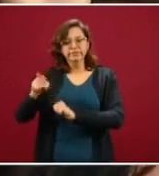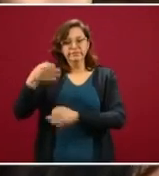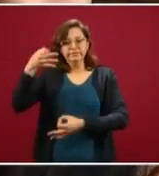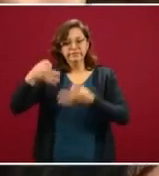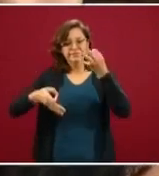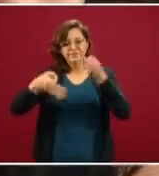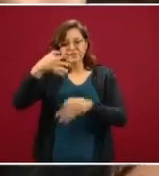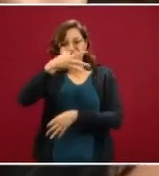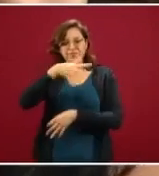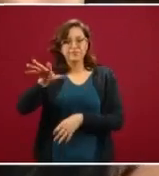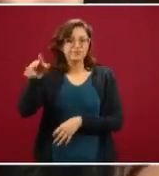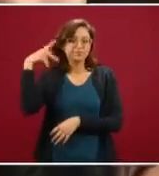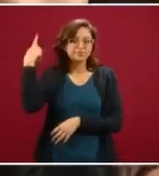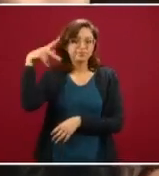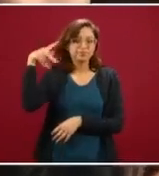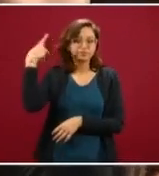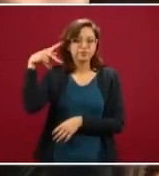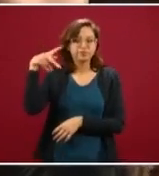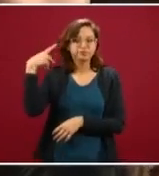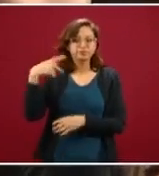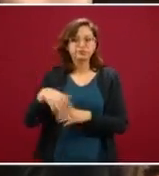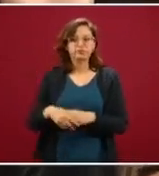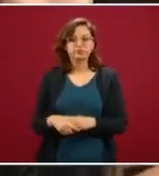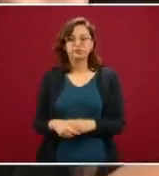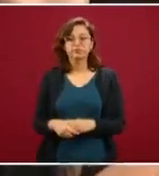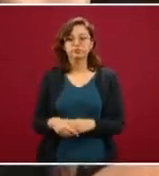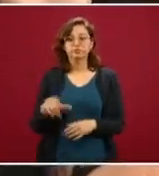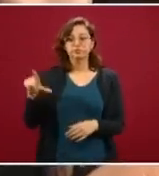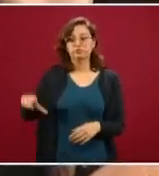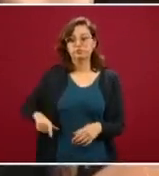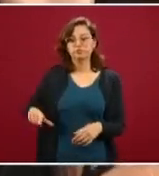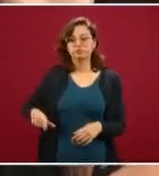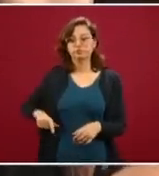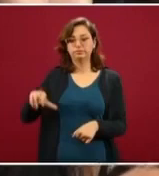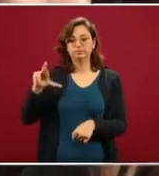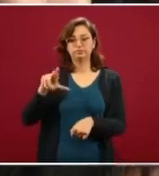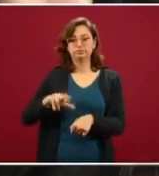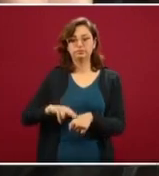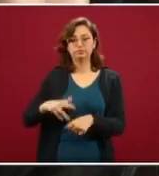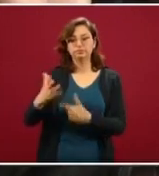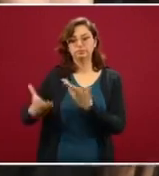fiscal general de Puebla, a petición del gobernador,